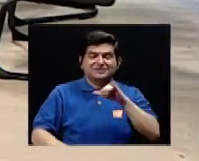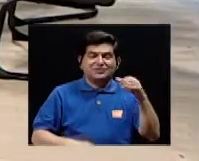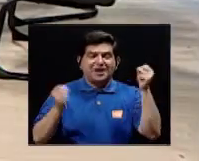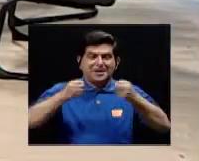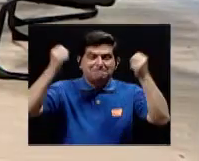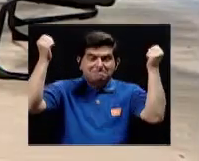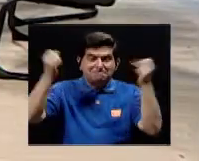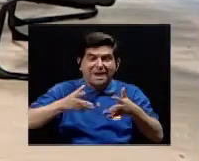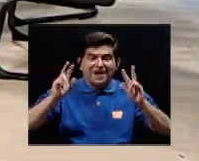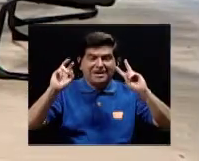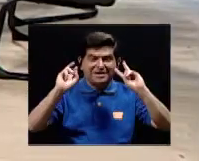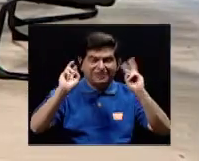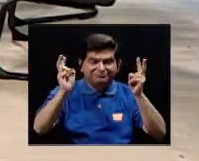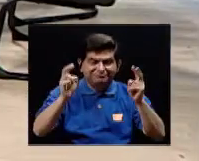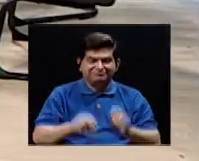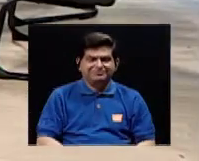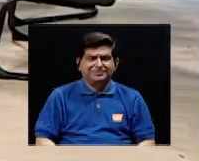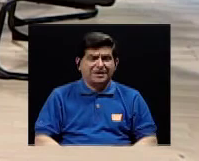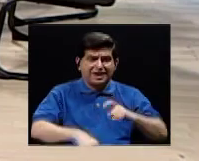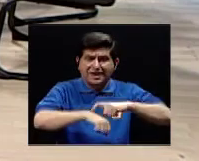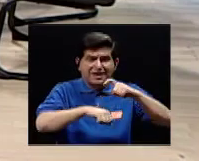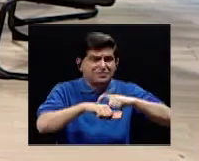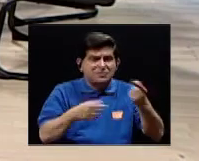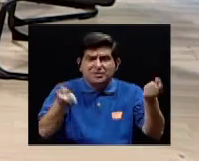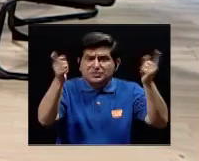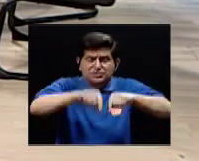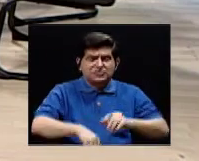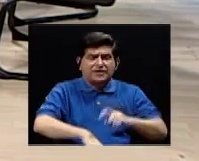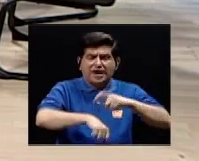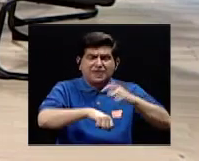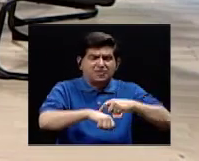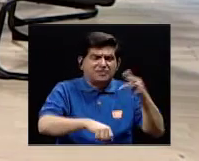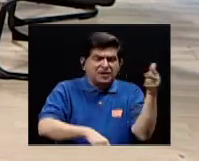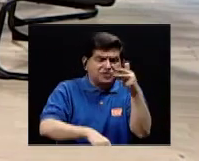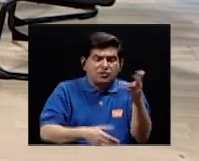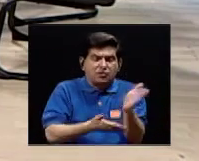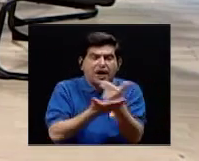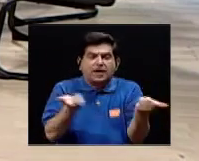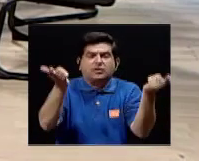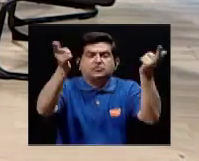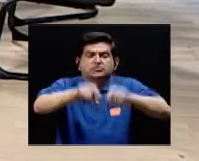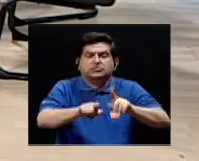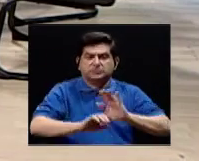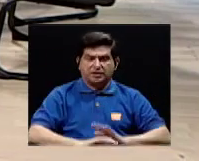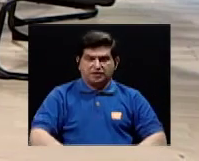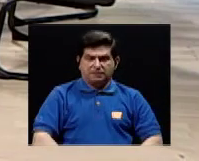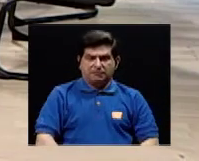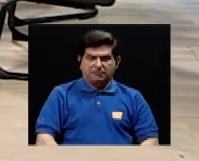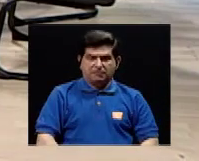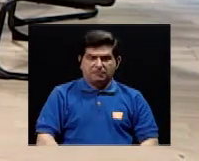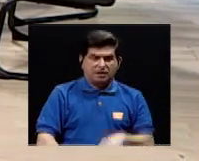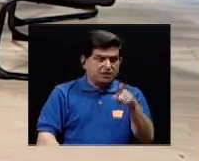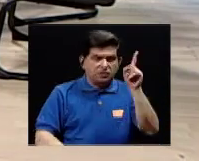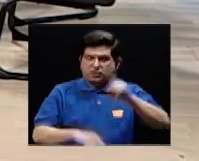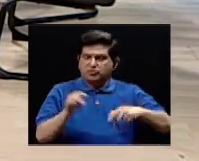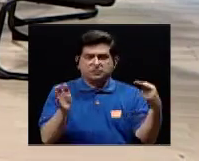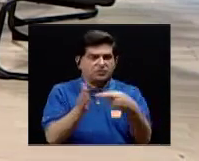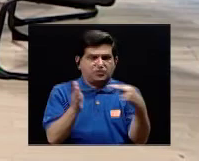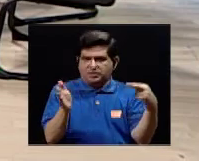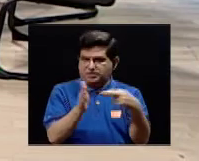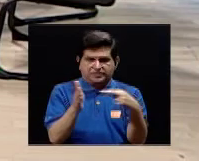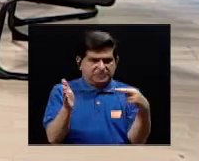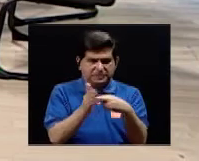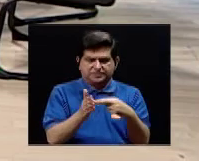de esos momentos que pasan en vivo, pasan en prende la cámara y pasa algo que es único y